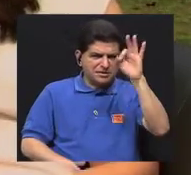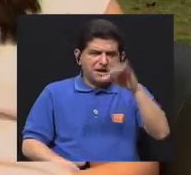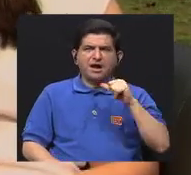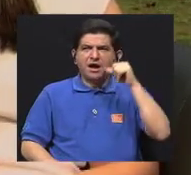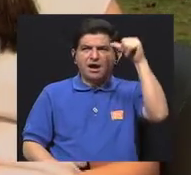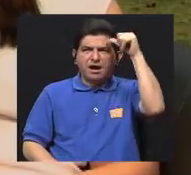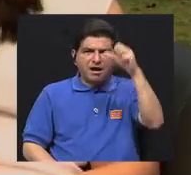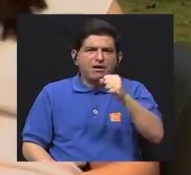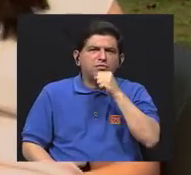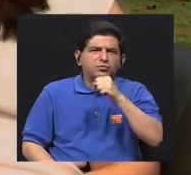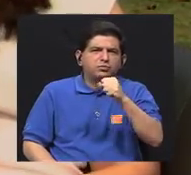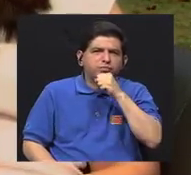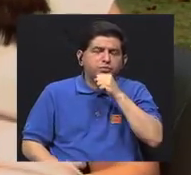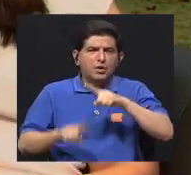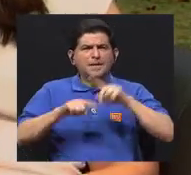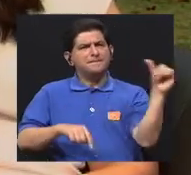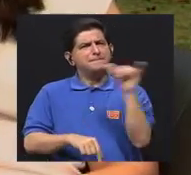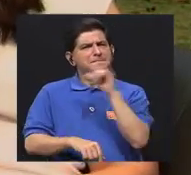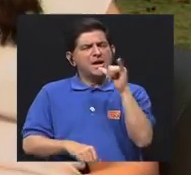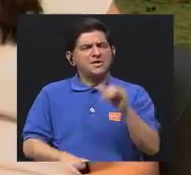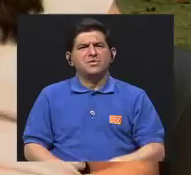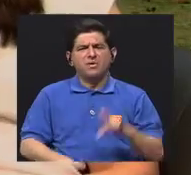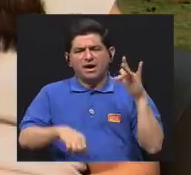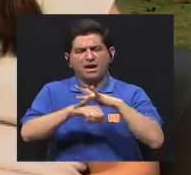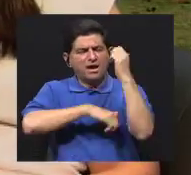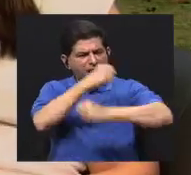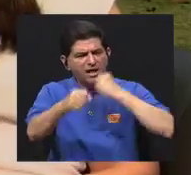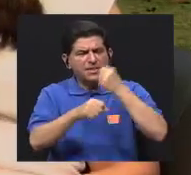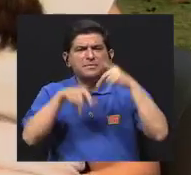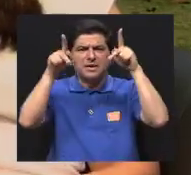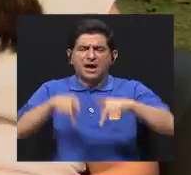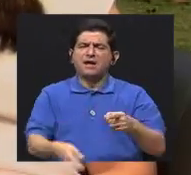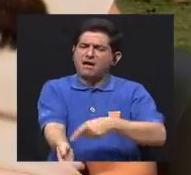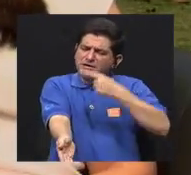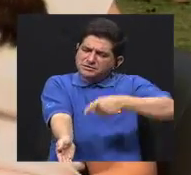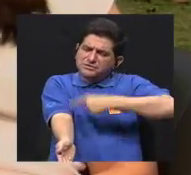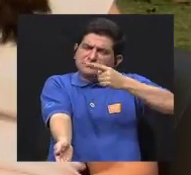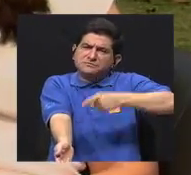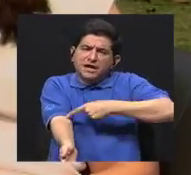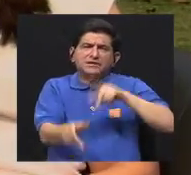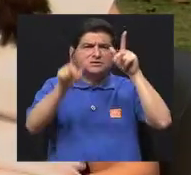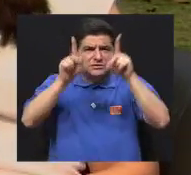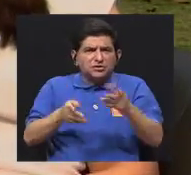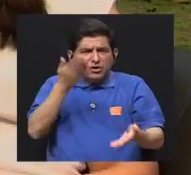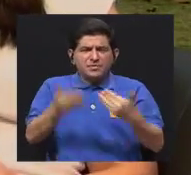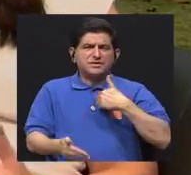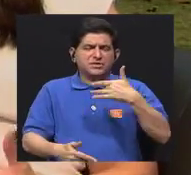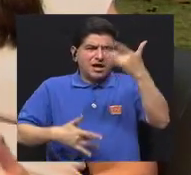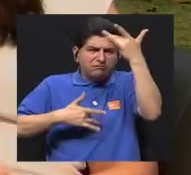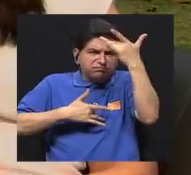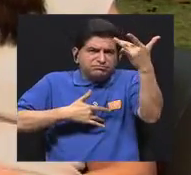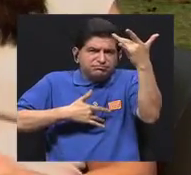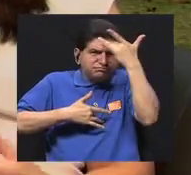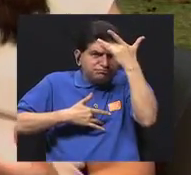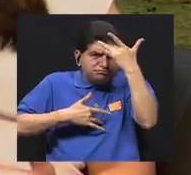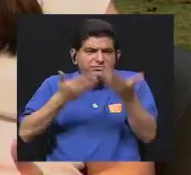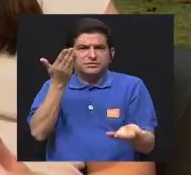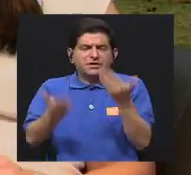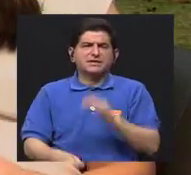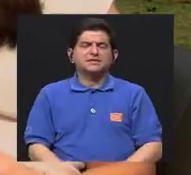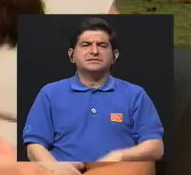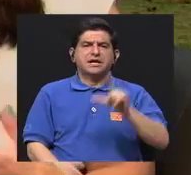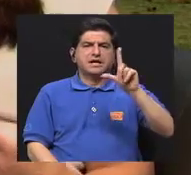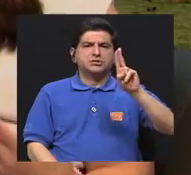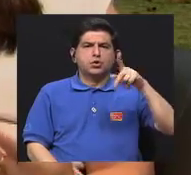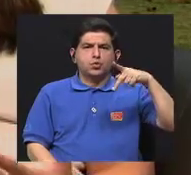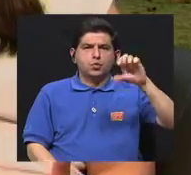adultos mayores, pero también a edades más tempranas en pacientes diabéticos o pacientes que tienen enfermedades como